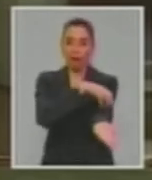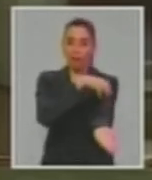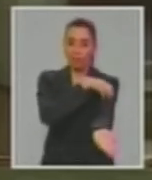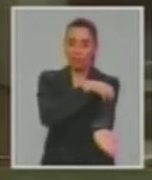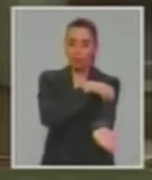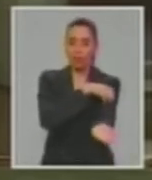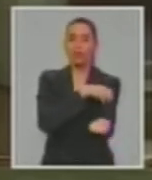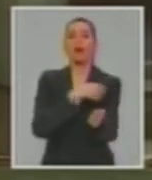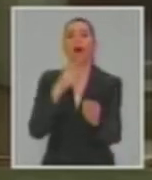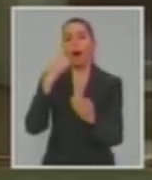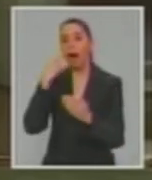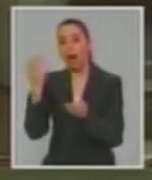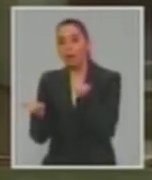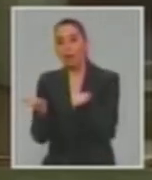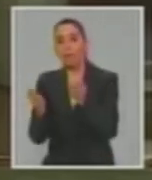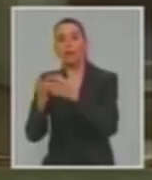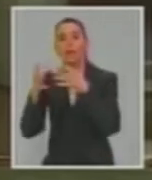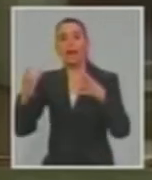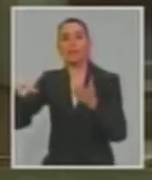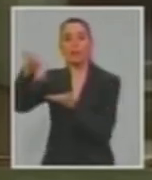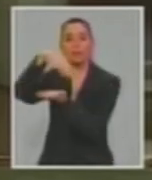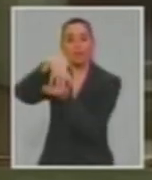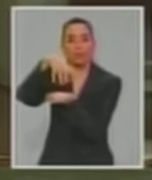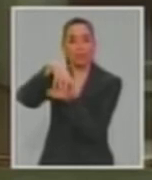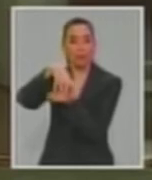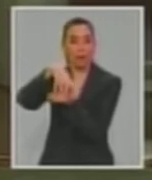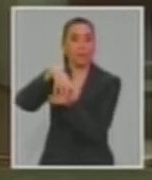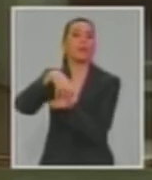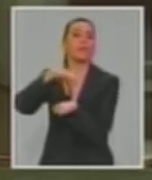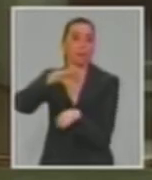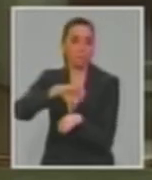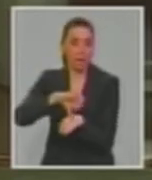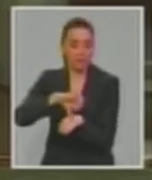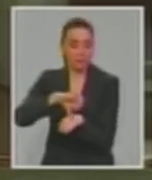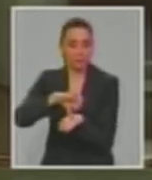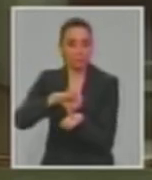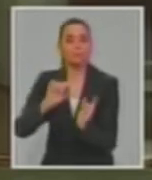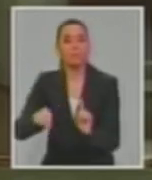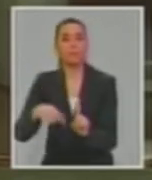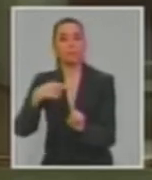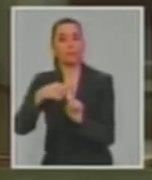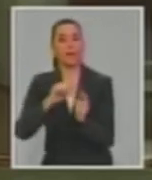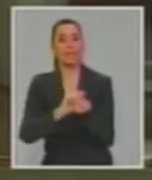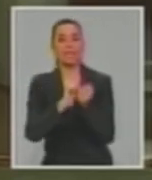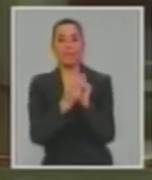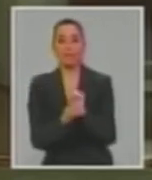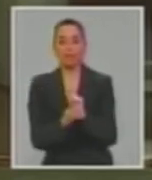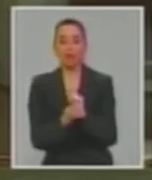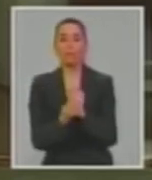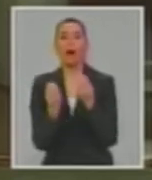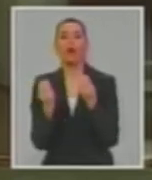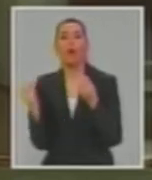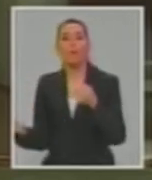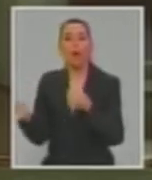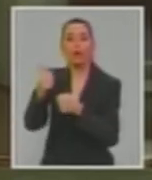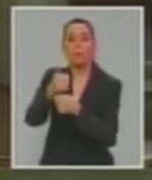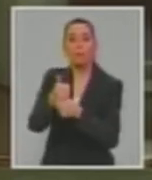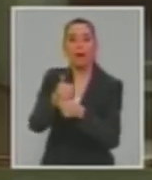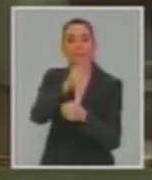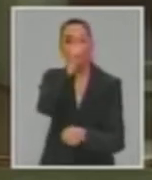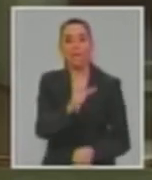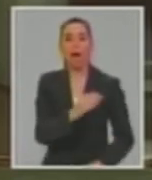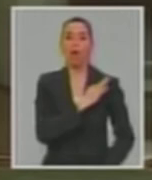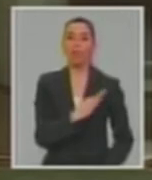los grandes centros metropolitanos del país. Adicionalmente, se reforma el sistema de reemplazo de aquellos diputados